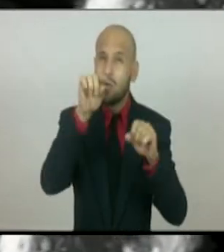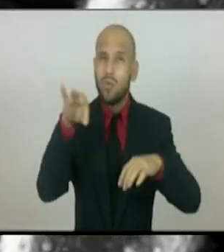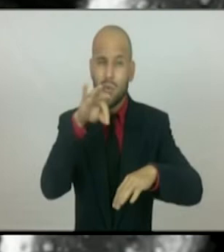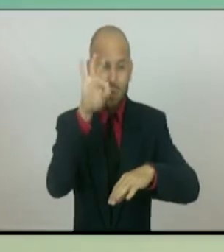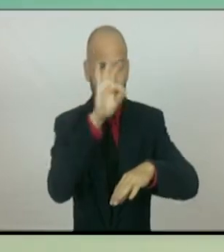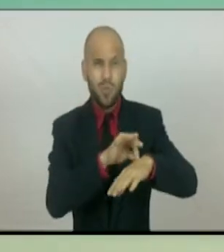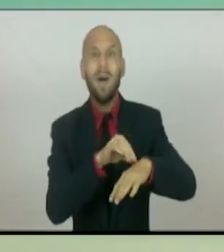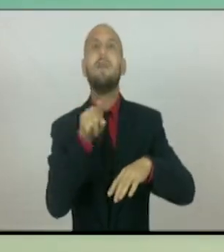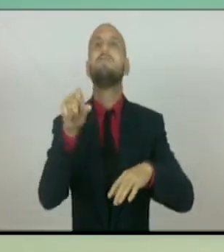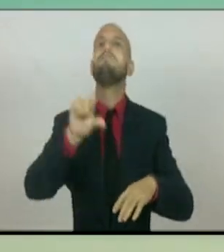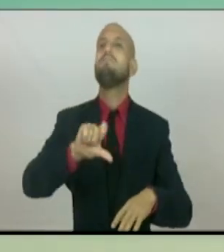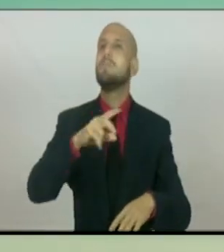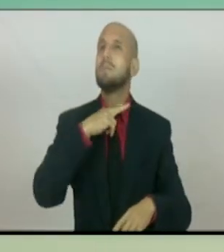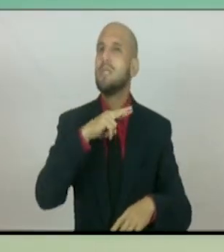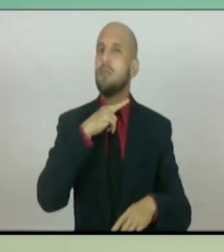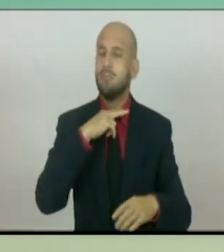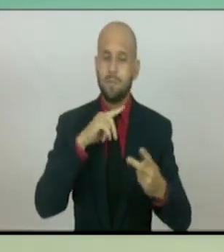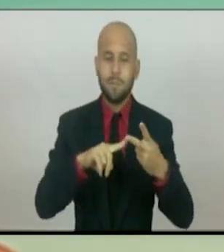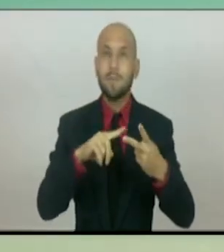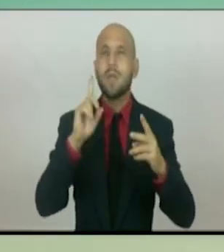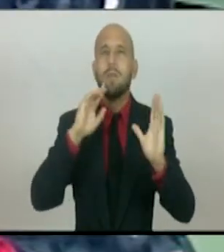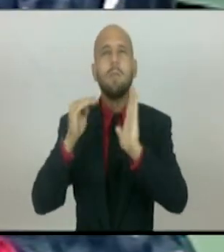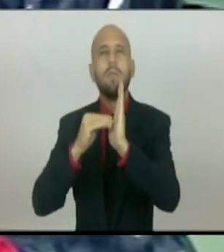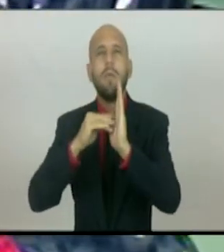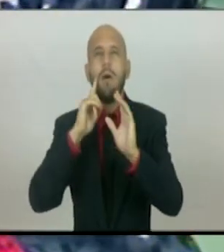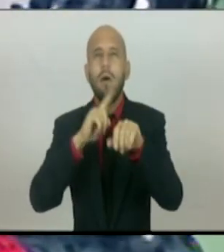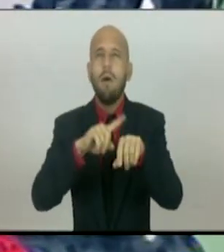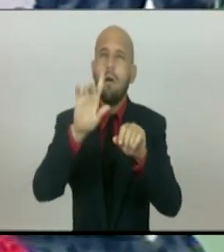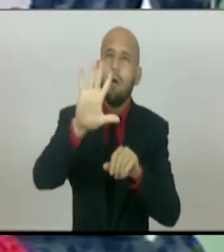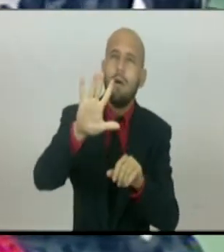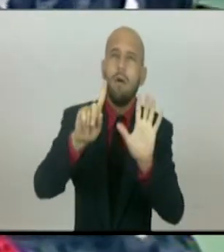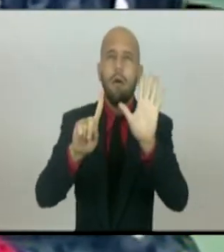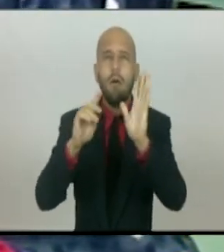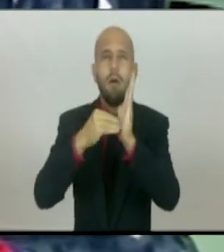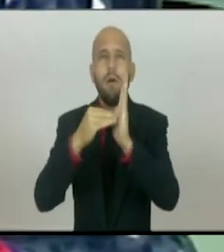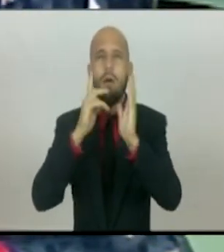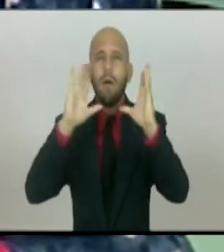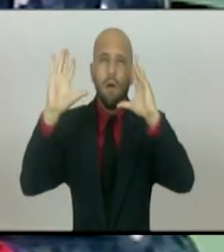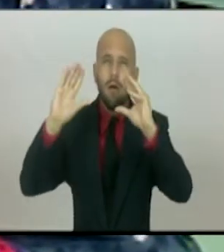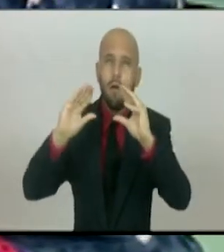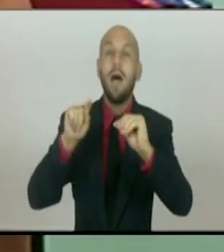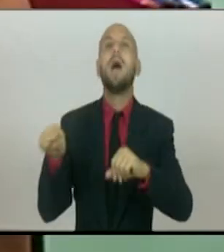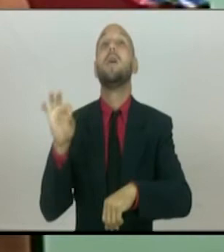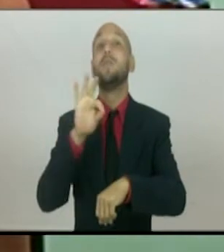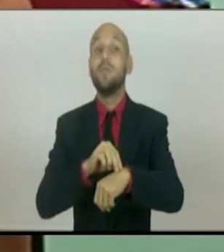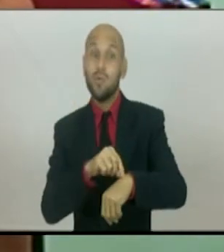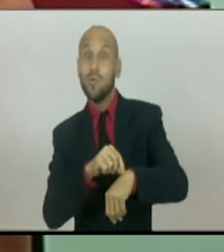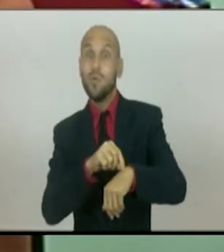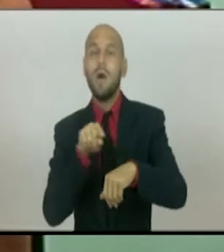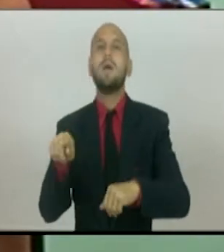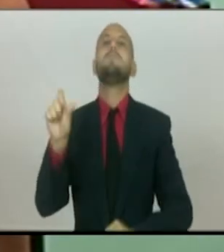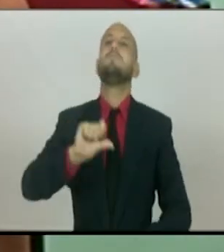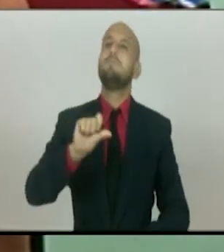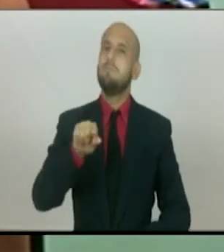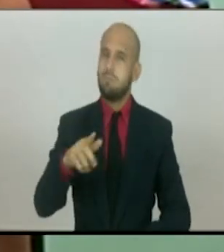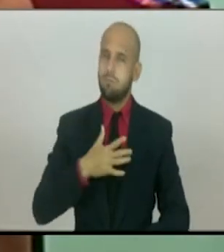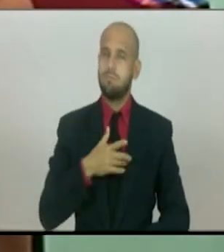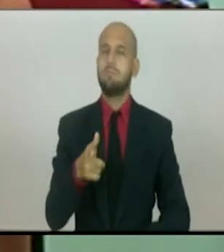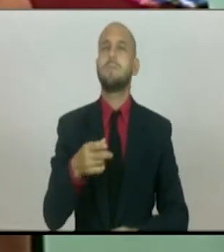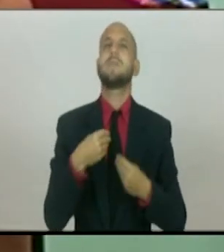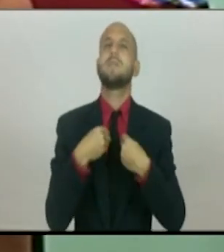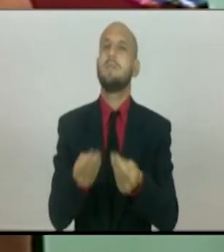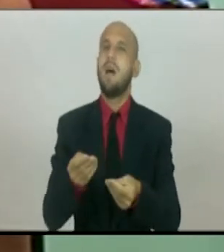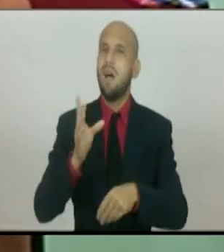¿no? Y entonces tiene la larva, pero ¿por qué? Y la responsabilidad que debe recaer en cada miembro de la familia. Exactamente. Desde el más pequeño